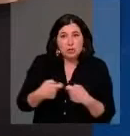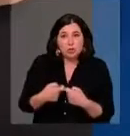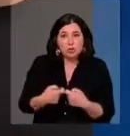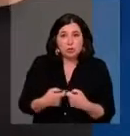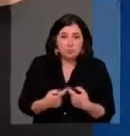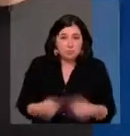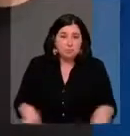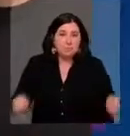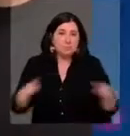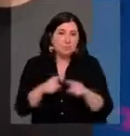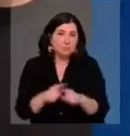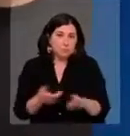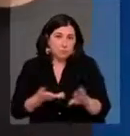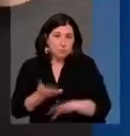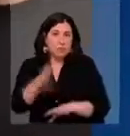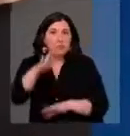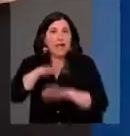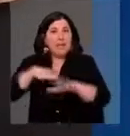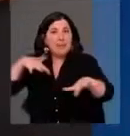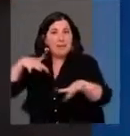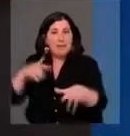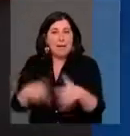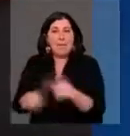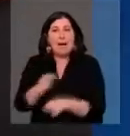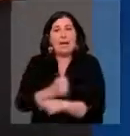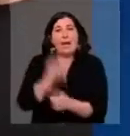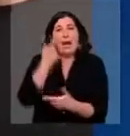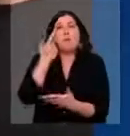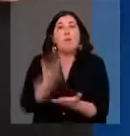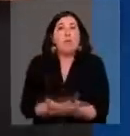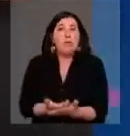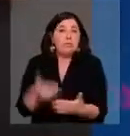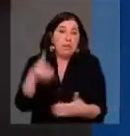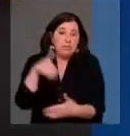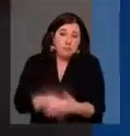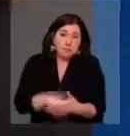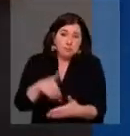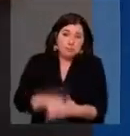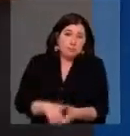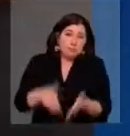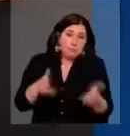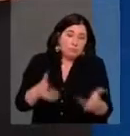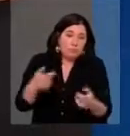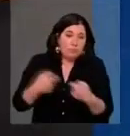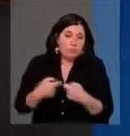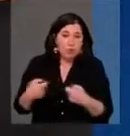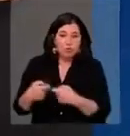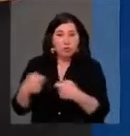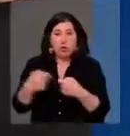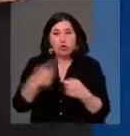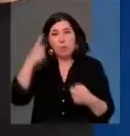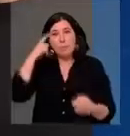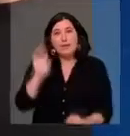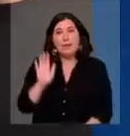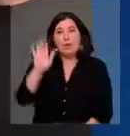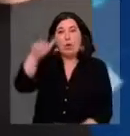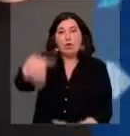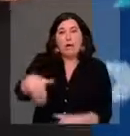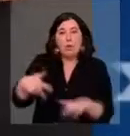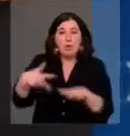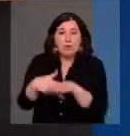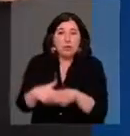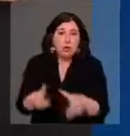realidad no sólo vamos a llamar a una asamblea para que la propuesta de los socios sea votada y si los socios entienden que la medida de cortar los puentes es un